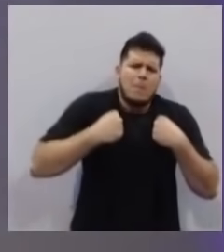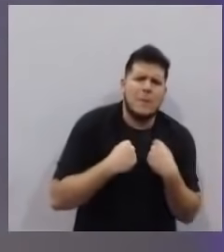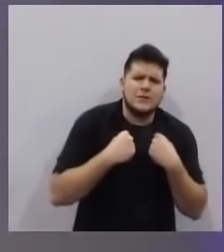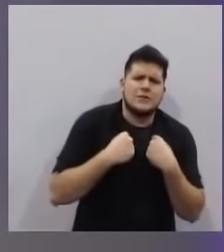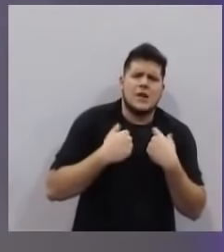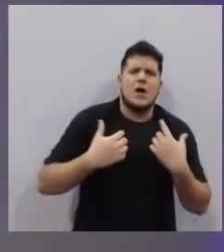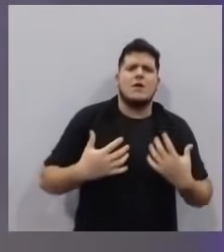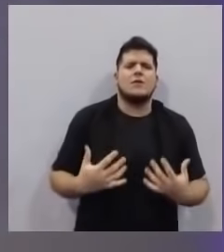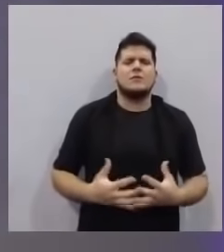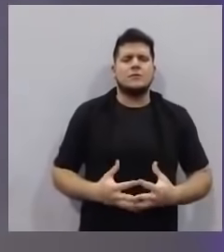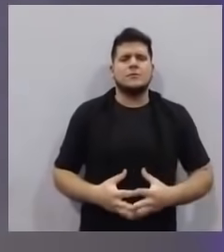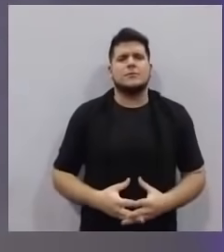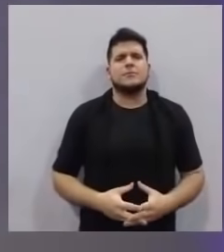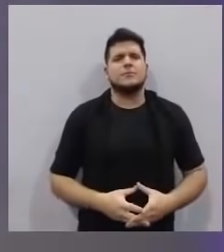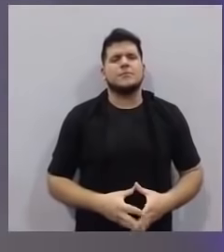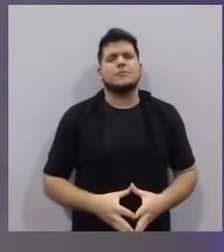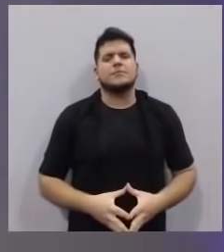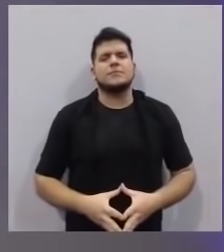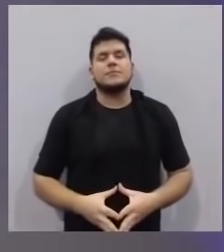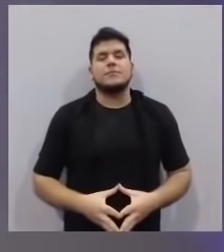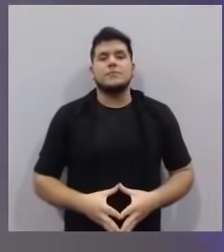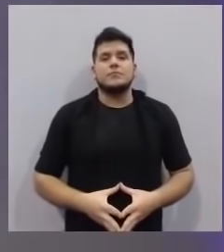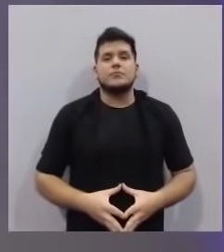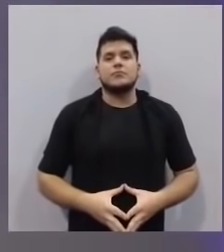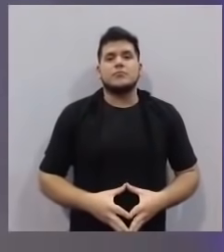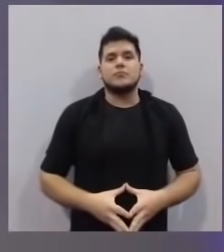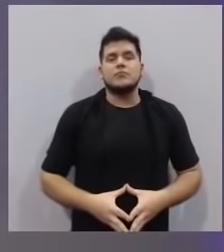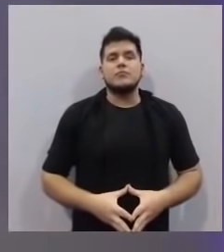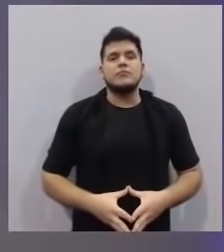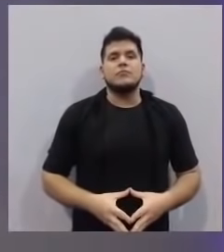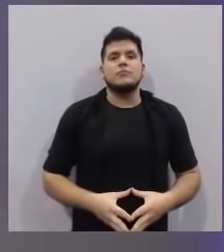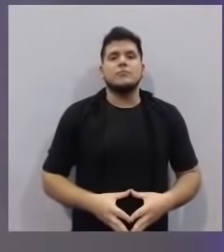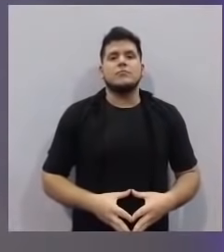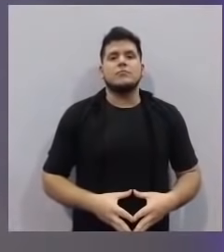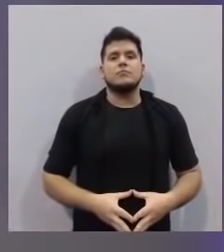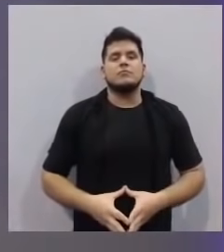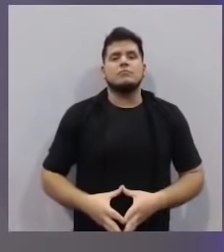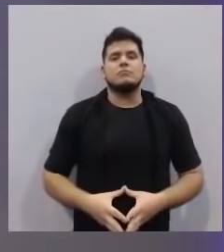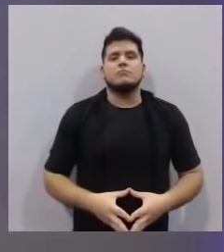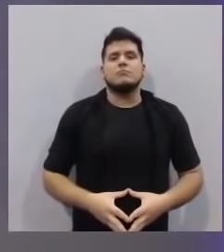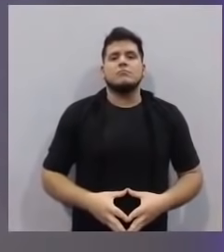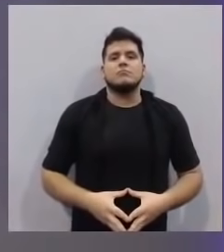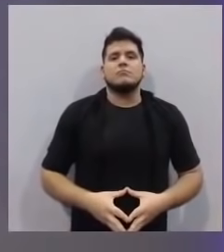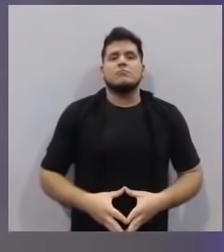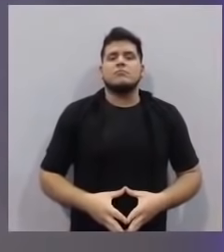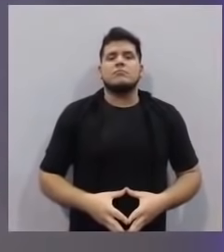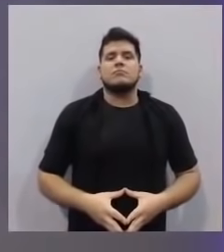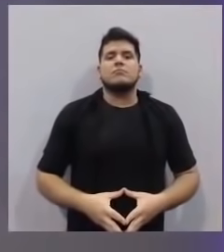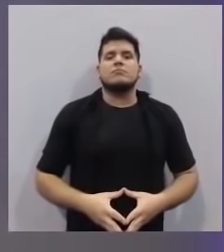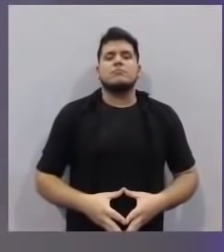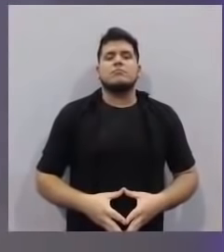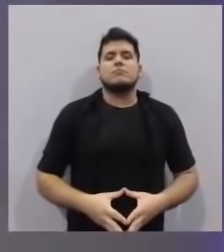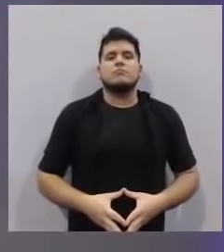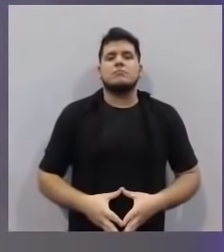y siempre me porté bien siempre estuve acá y siempre dice y por qué no hablo antes porque